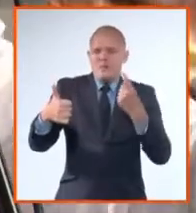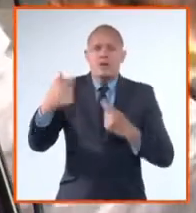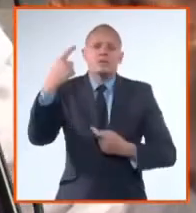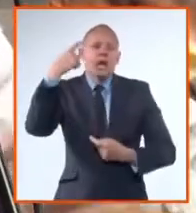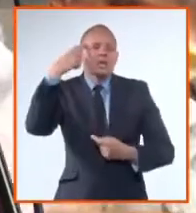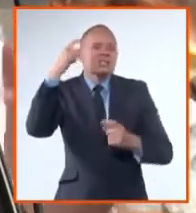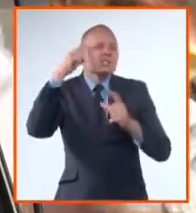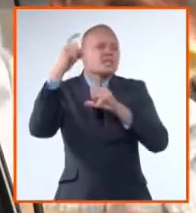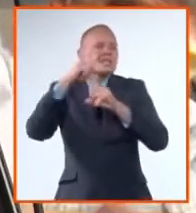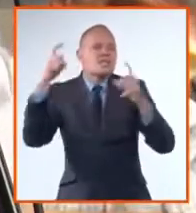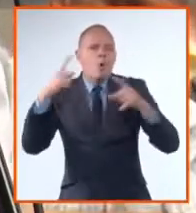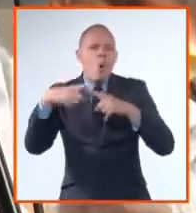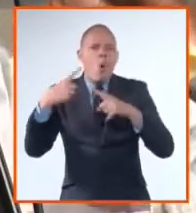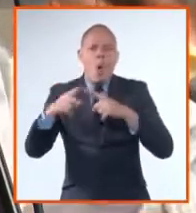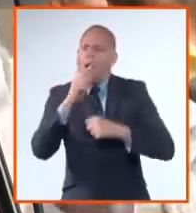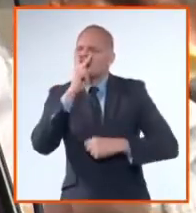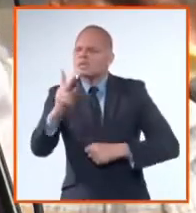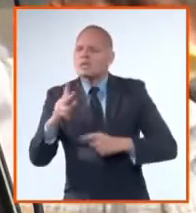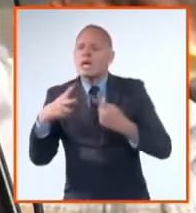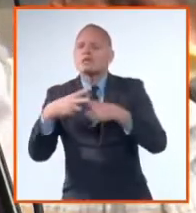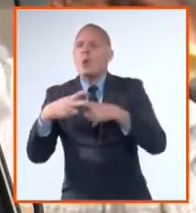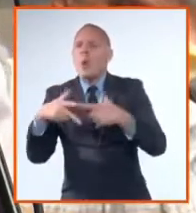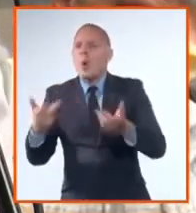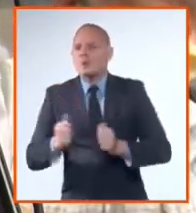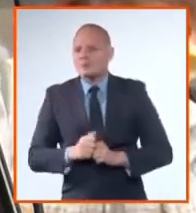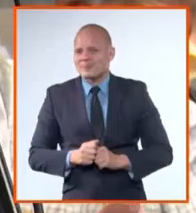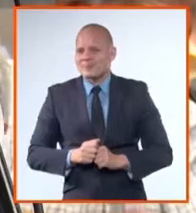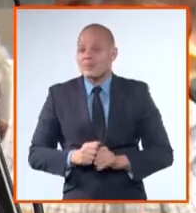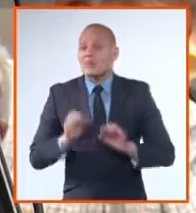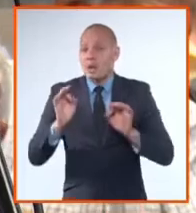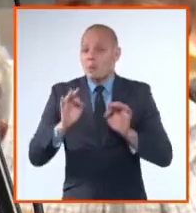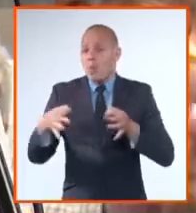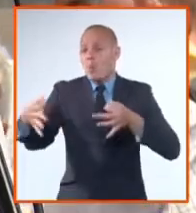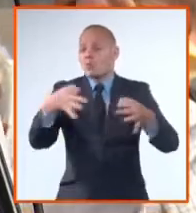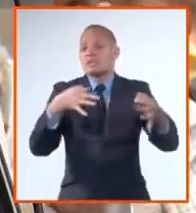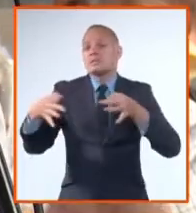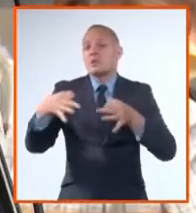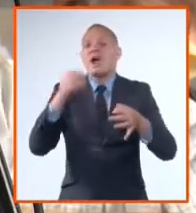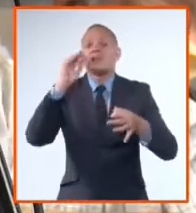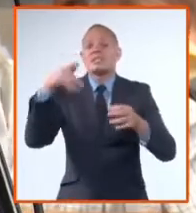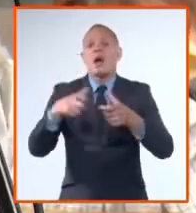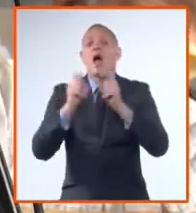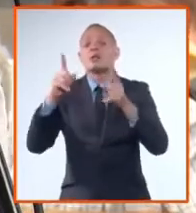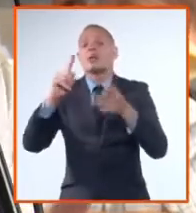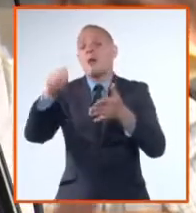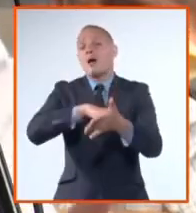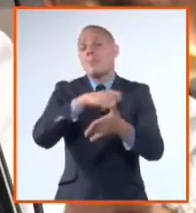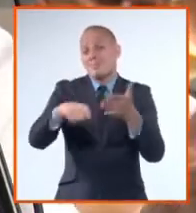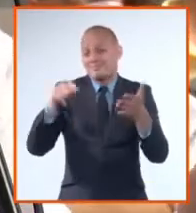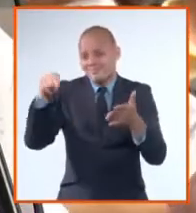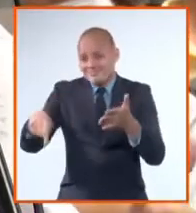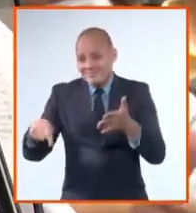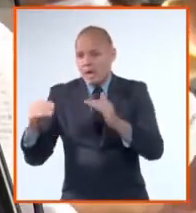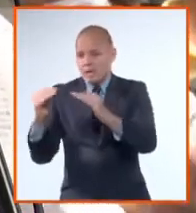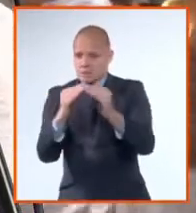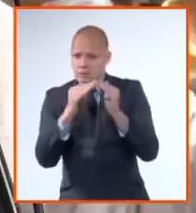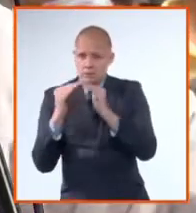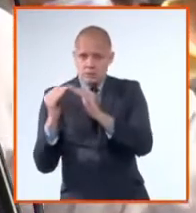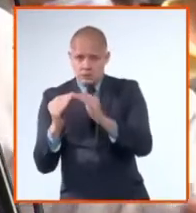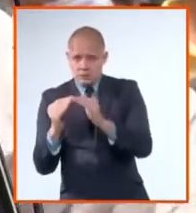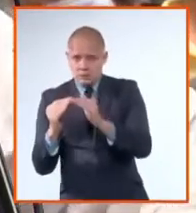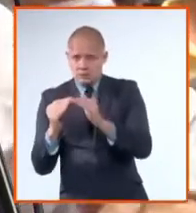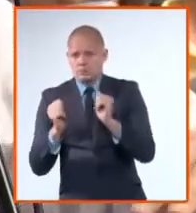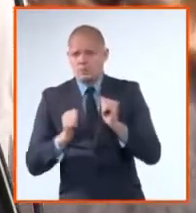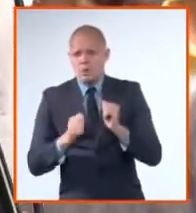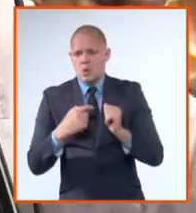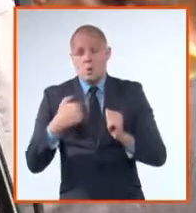y un redimensionamiento al funcionamiento de las asambleas municipales del poder popular, de los consejos populares. Nosotros,